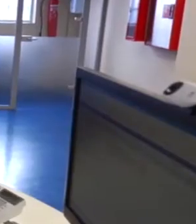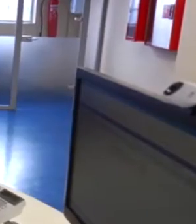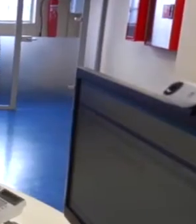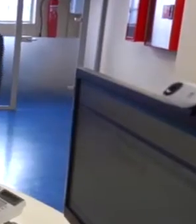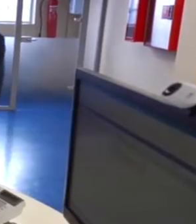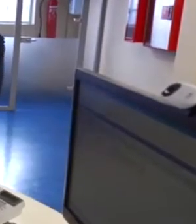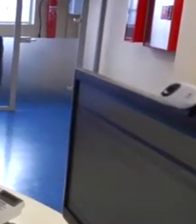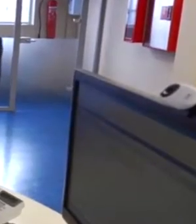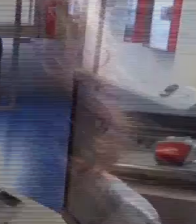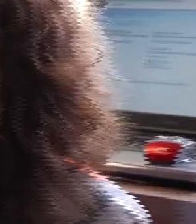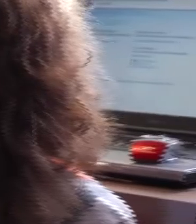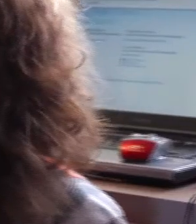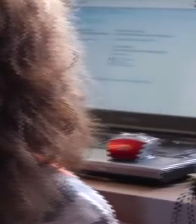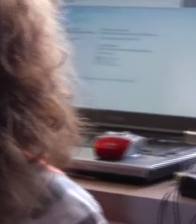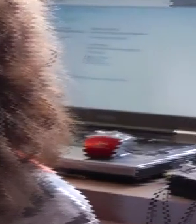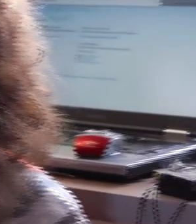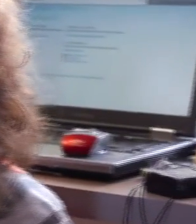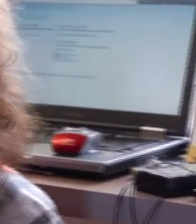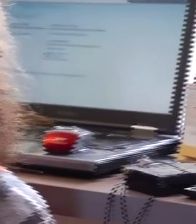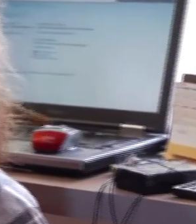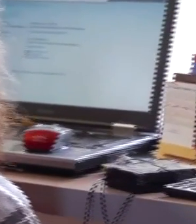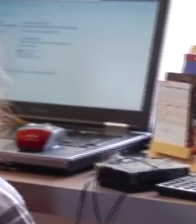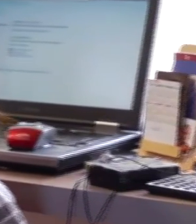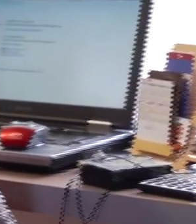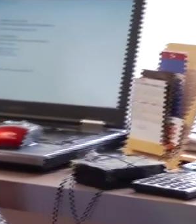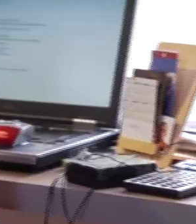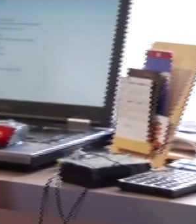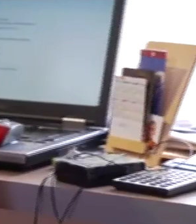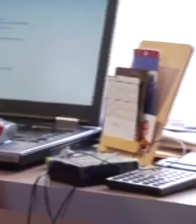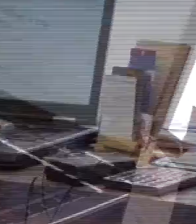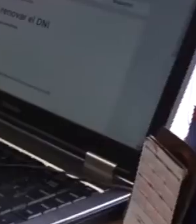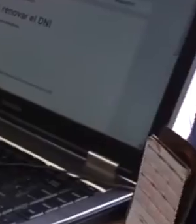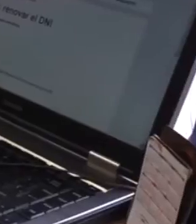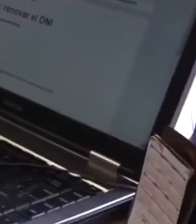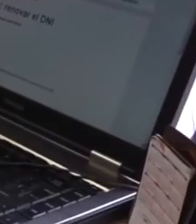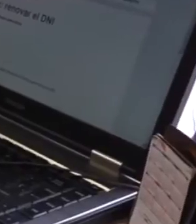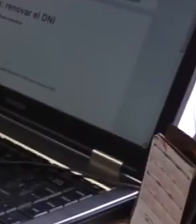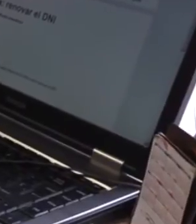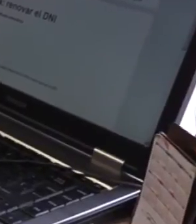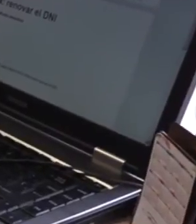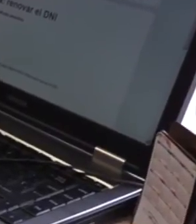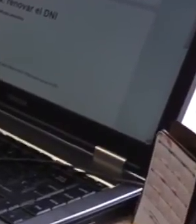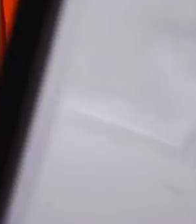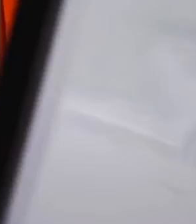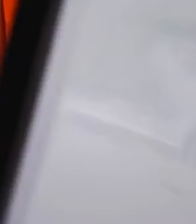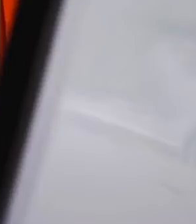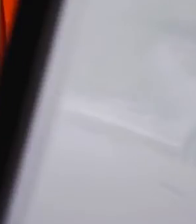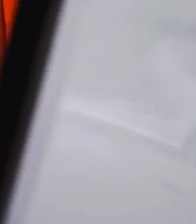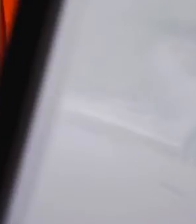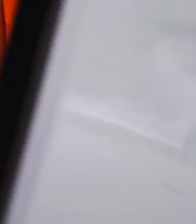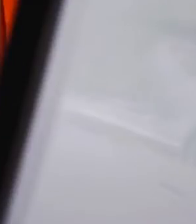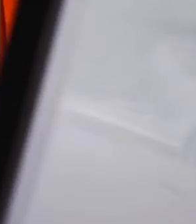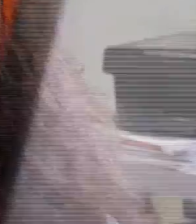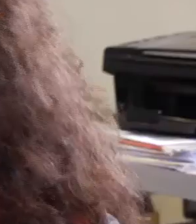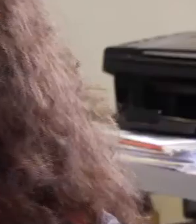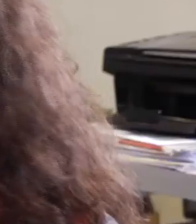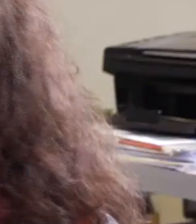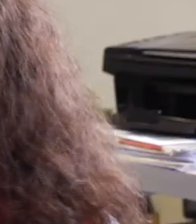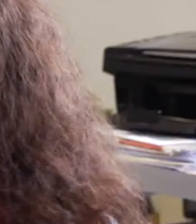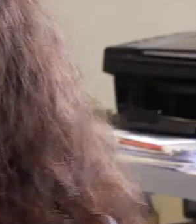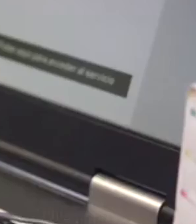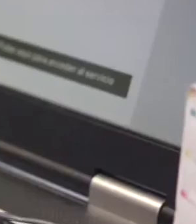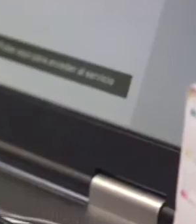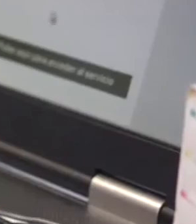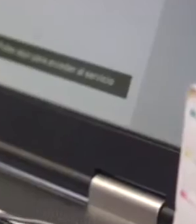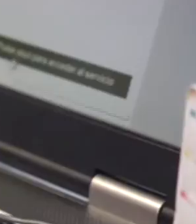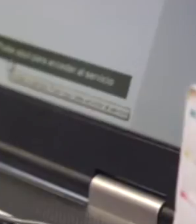lo mejor necesitas ayuda o no. Con la plataforma STIC se ahorra tiempo. ¿Por qué? Porque lo puedes hacer en internet, lo puedes hacer tú solo y no